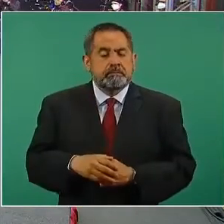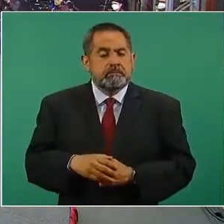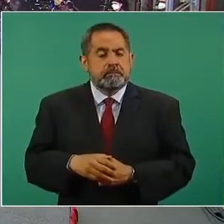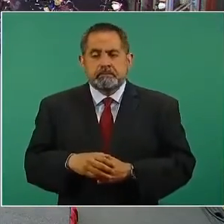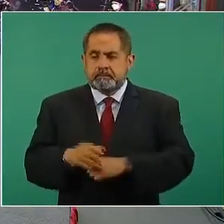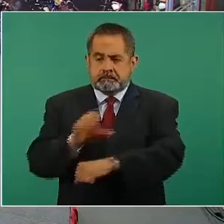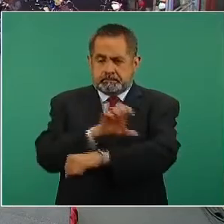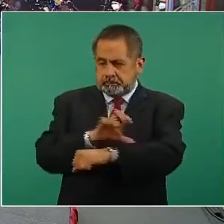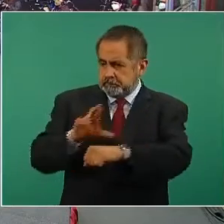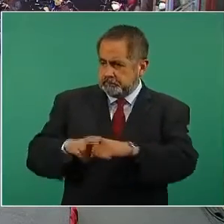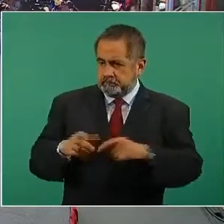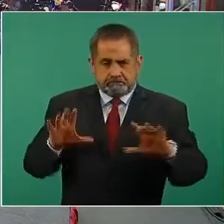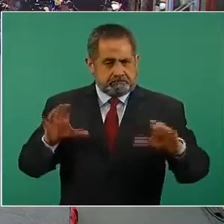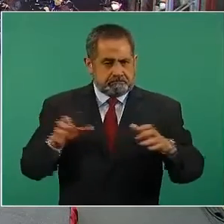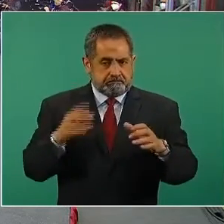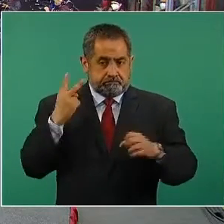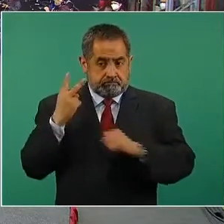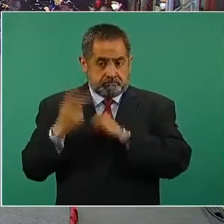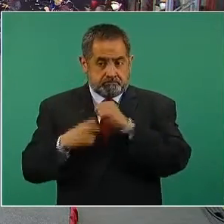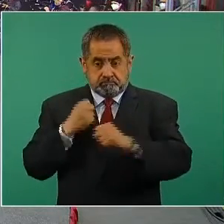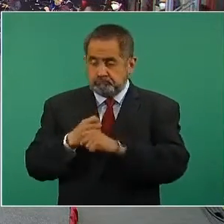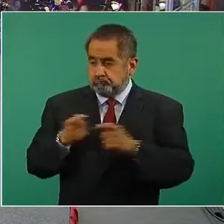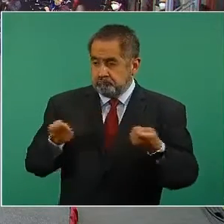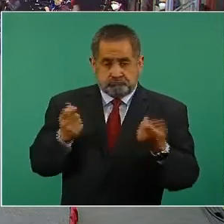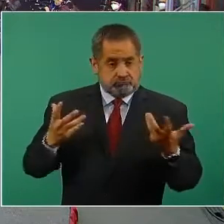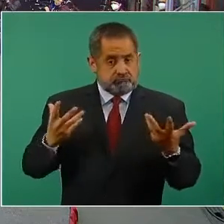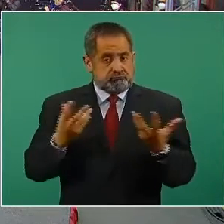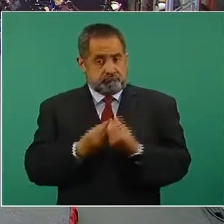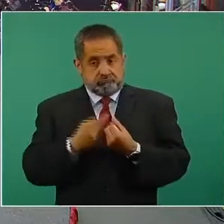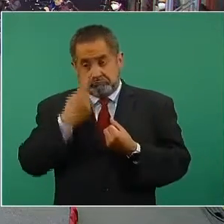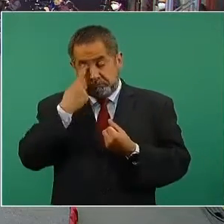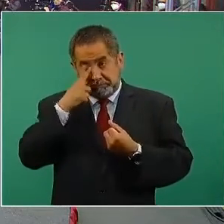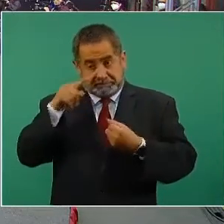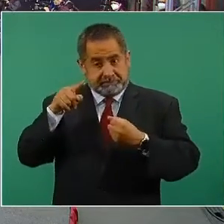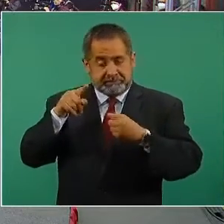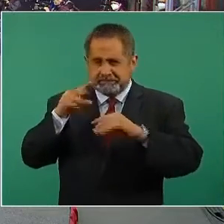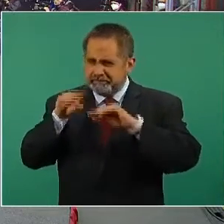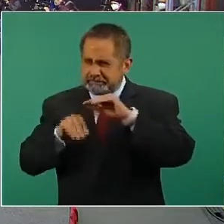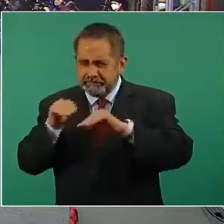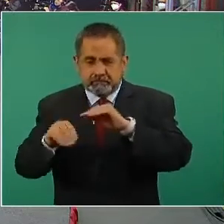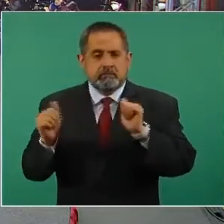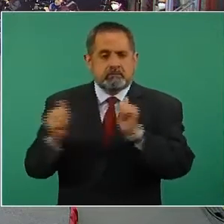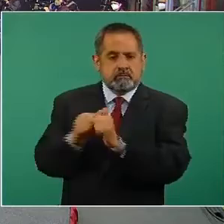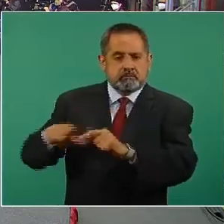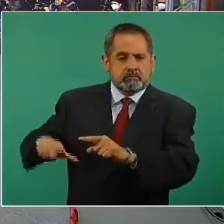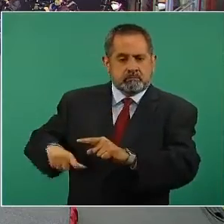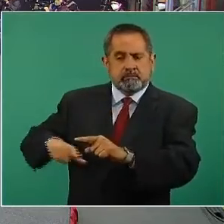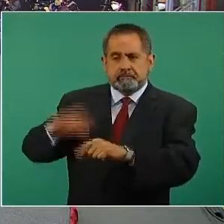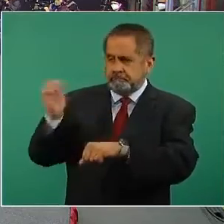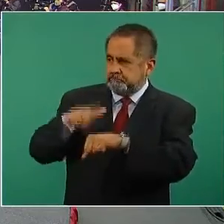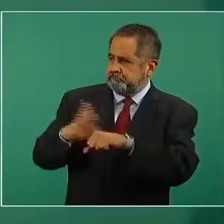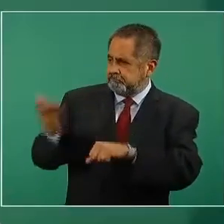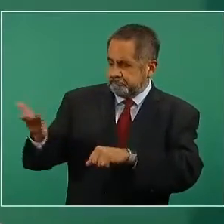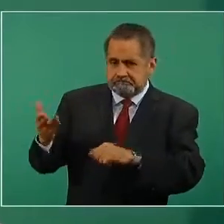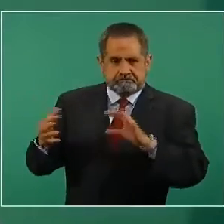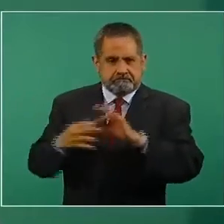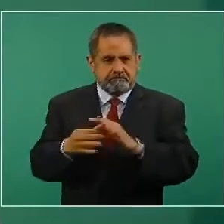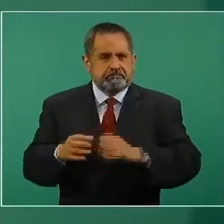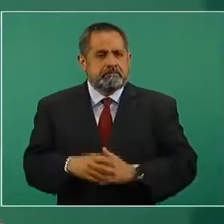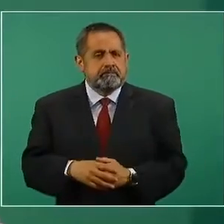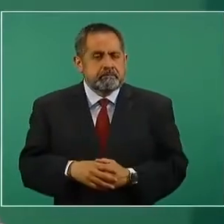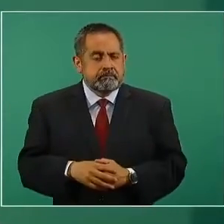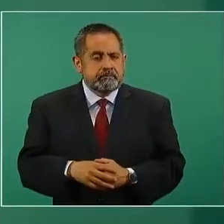pudimos desdoblar estos 2 años en el proceso de reconstrucción con el Gobierno federal, señor presidente. En este